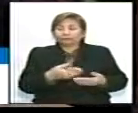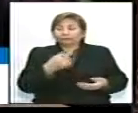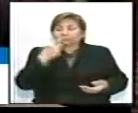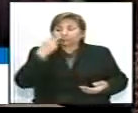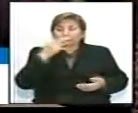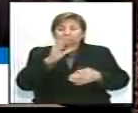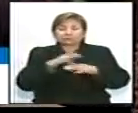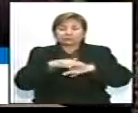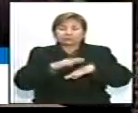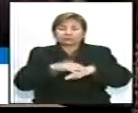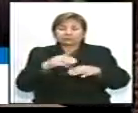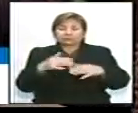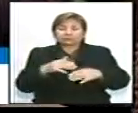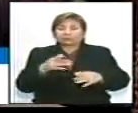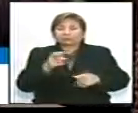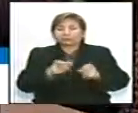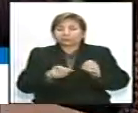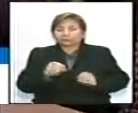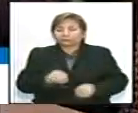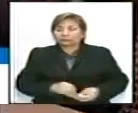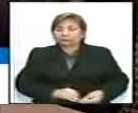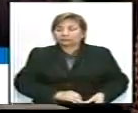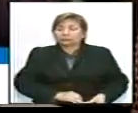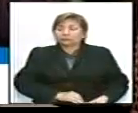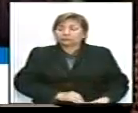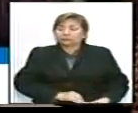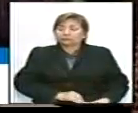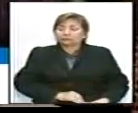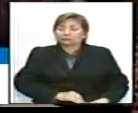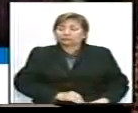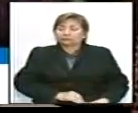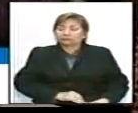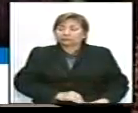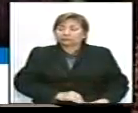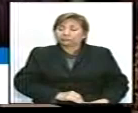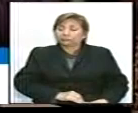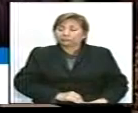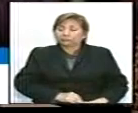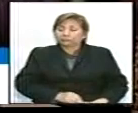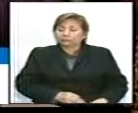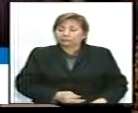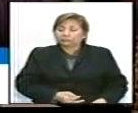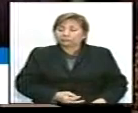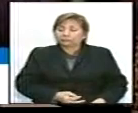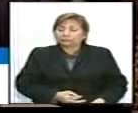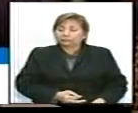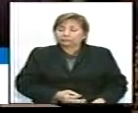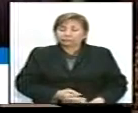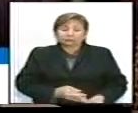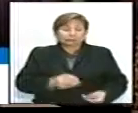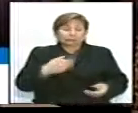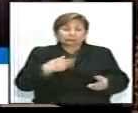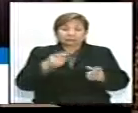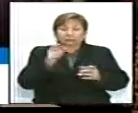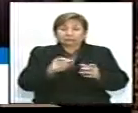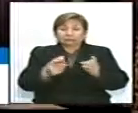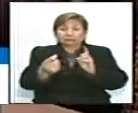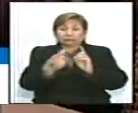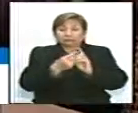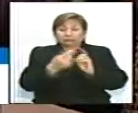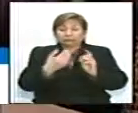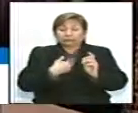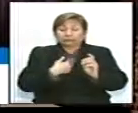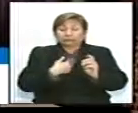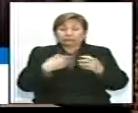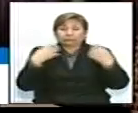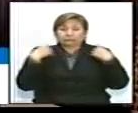para amedrentar a las víctimas. ¿Y por qué lo digo, señor presidente? Esta víctima que se apersonó a mi despacho